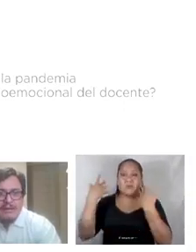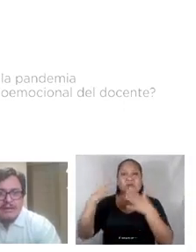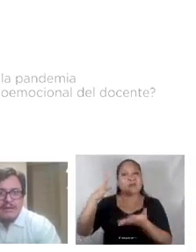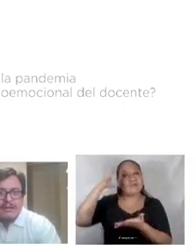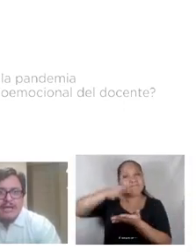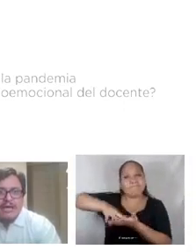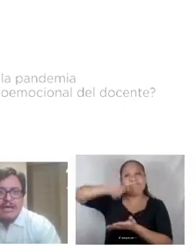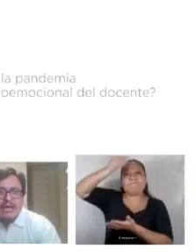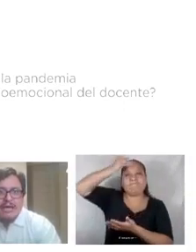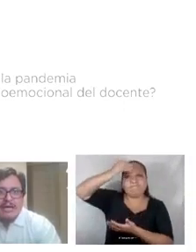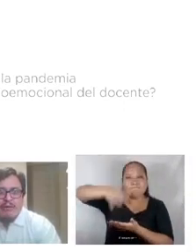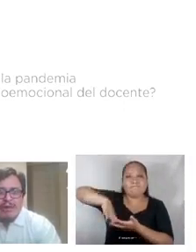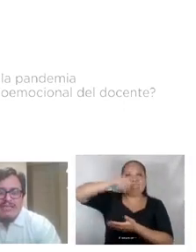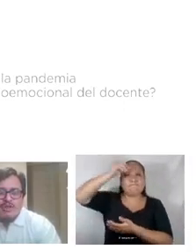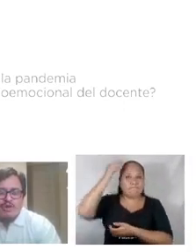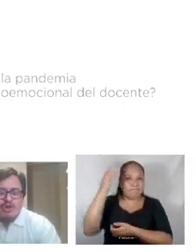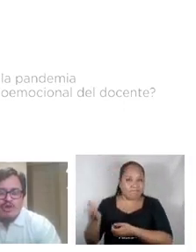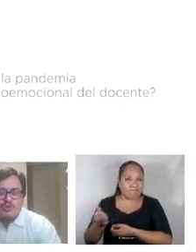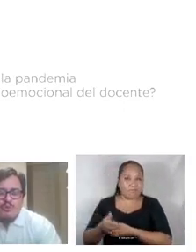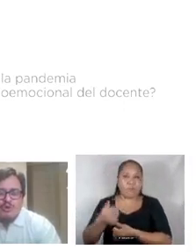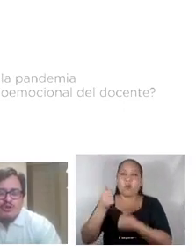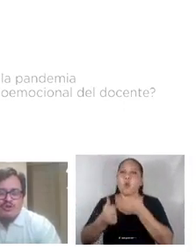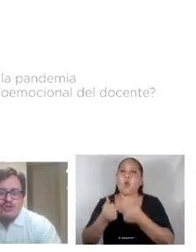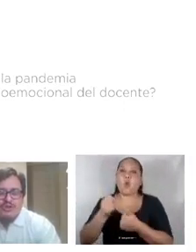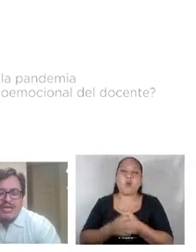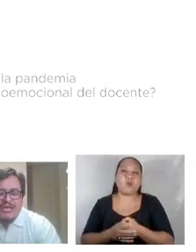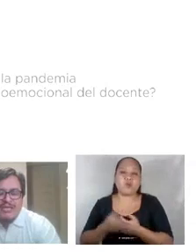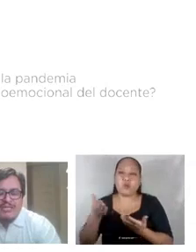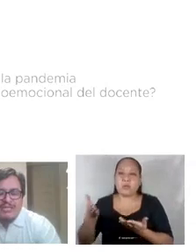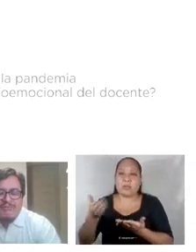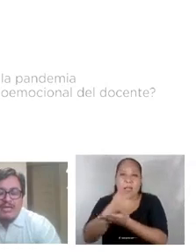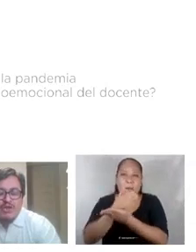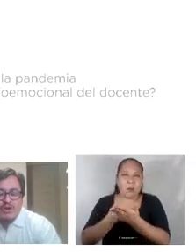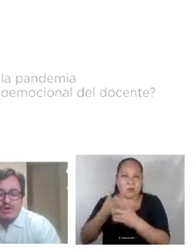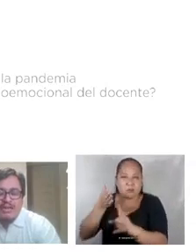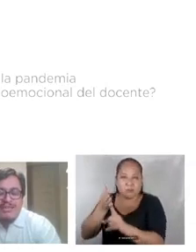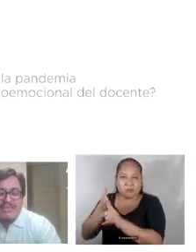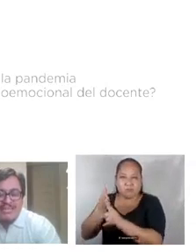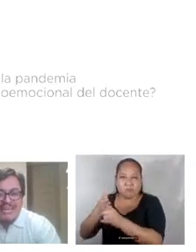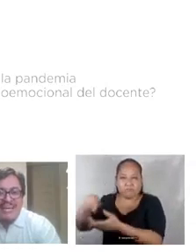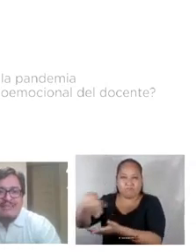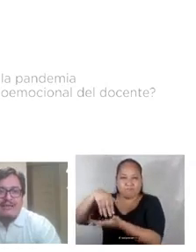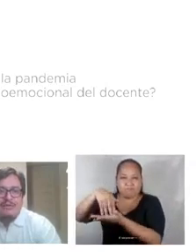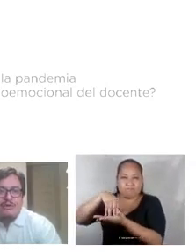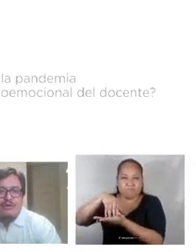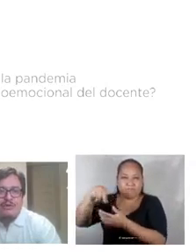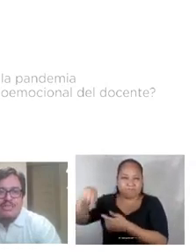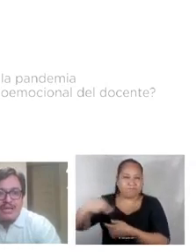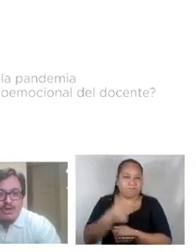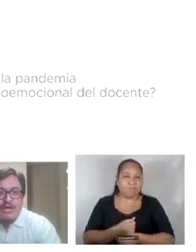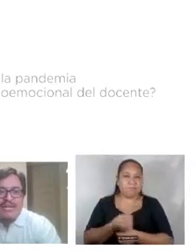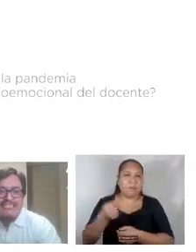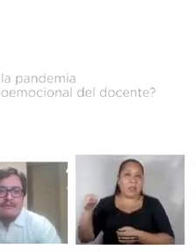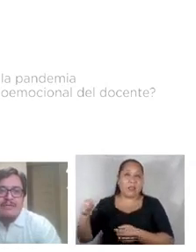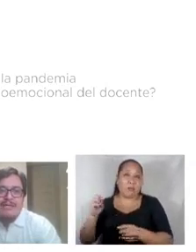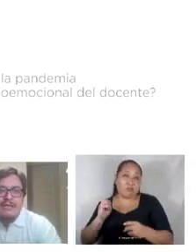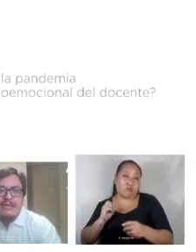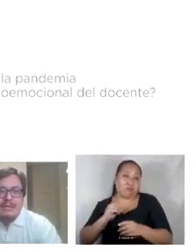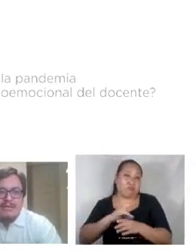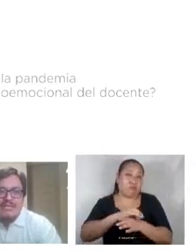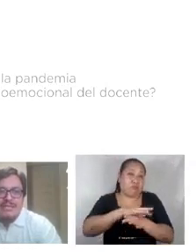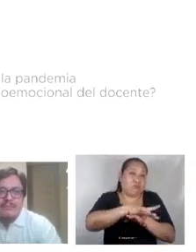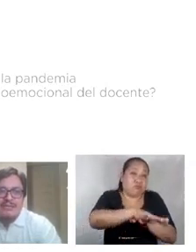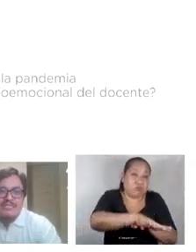aprender cuáles son los puntos donde tiene mayor letalidad, donde tiene mayor